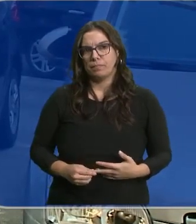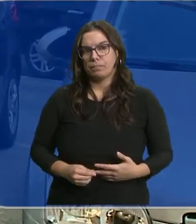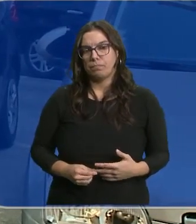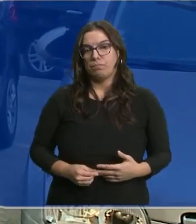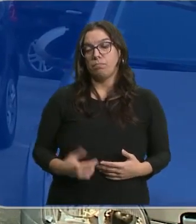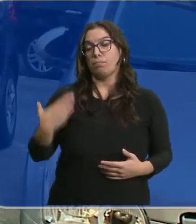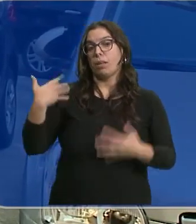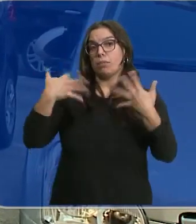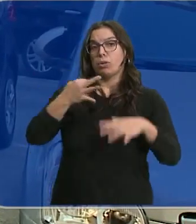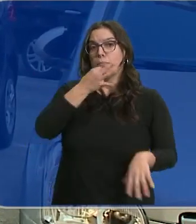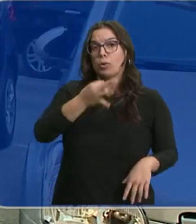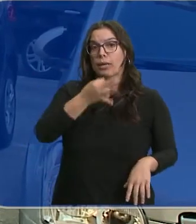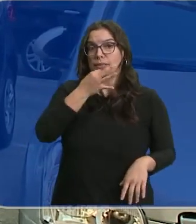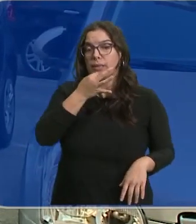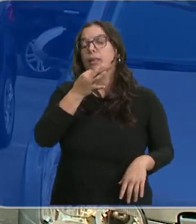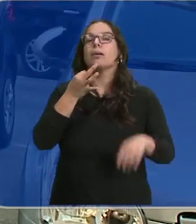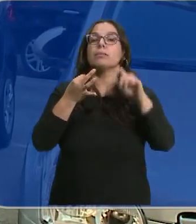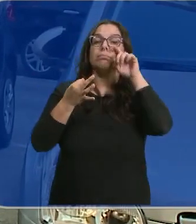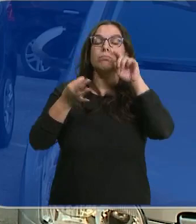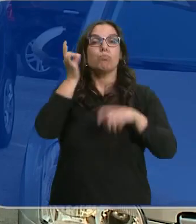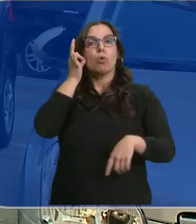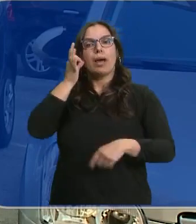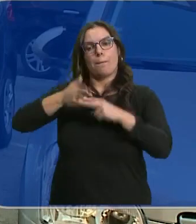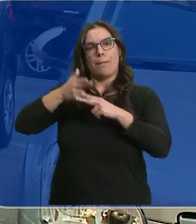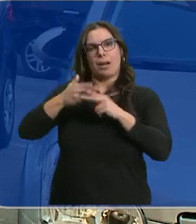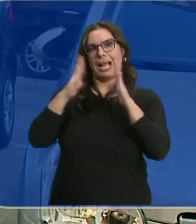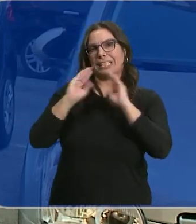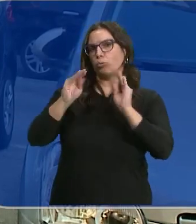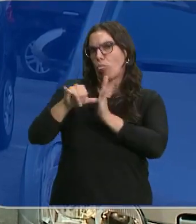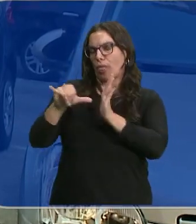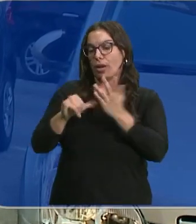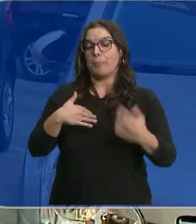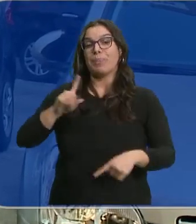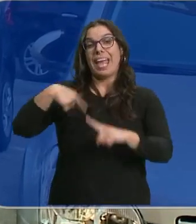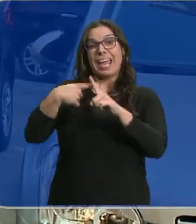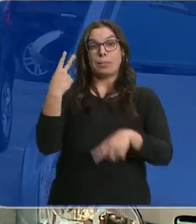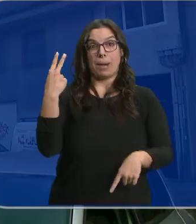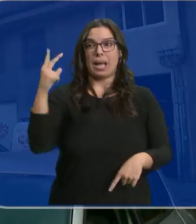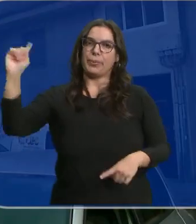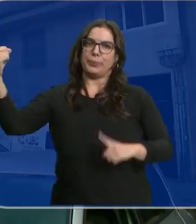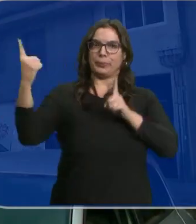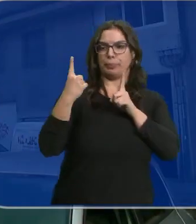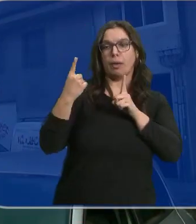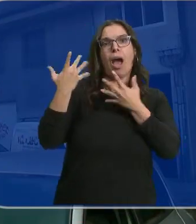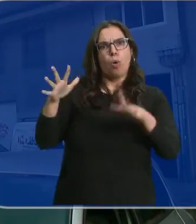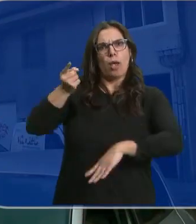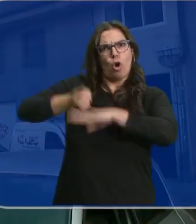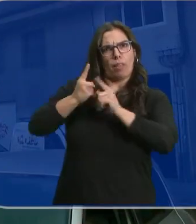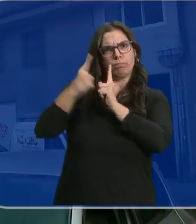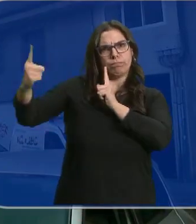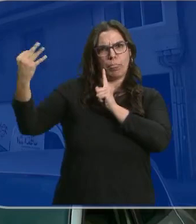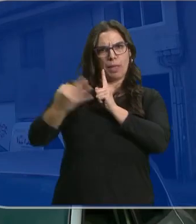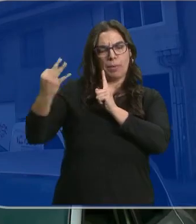La tarde del miércoles, la mujer estaba en un bar cercano a su casa cuando se le acercó su expareja con una orden de